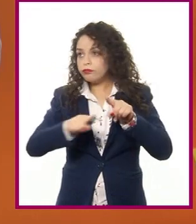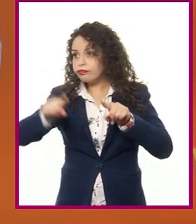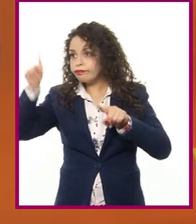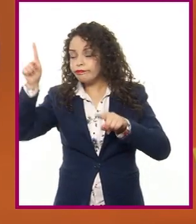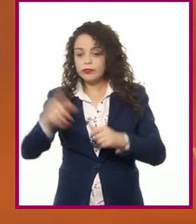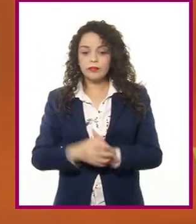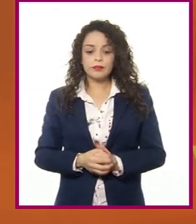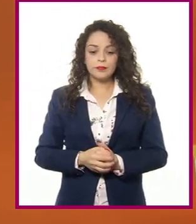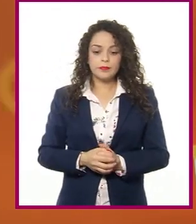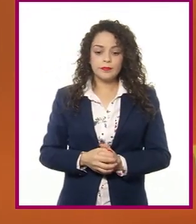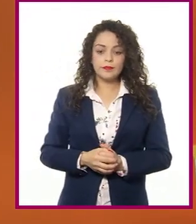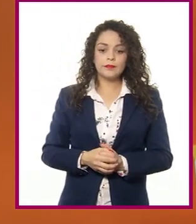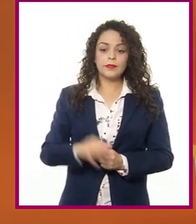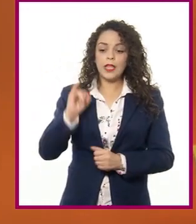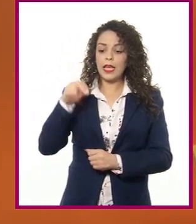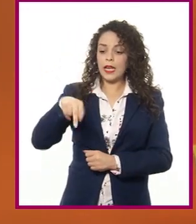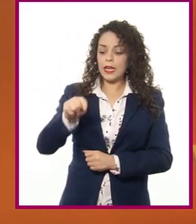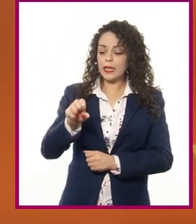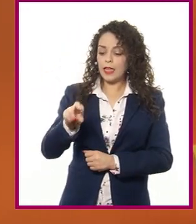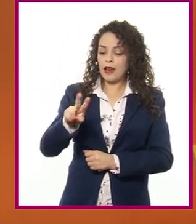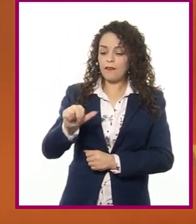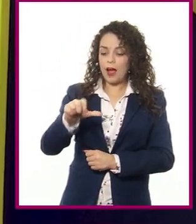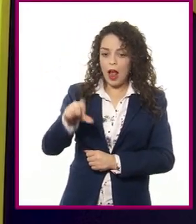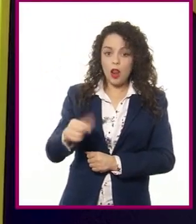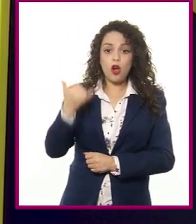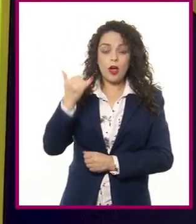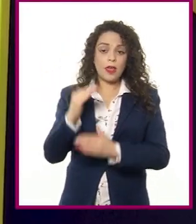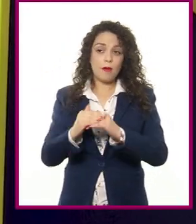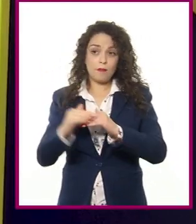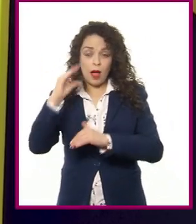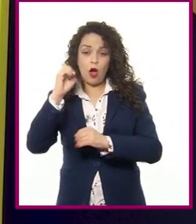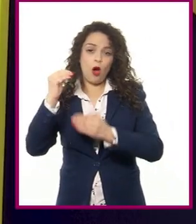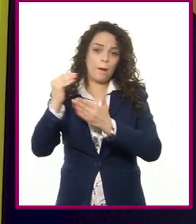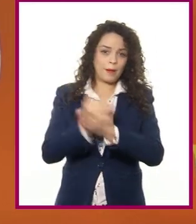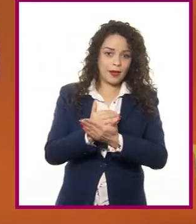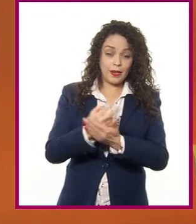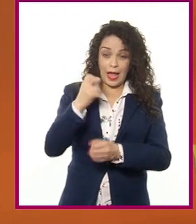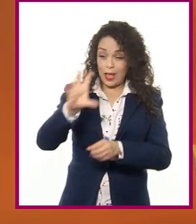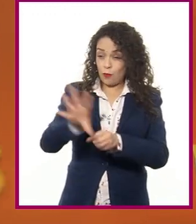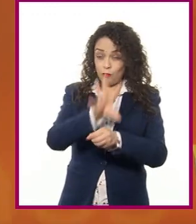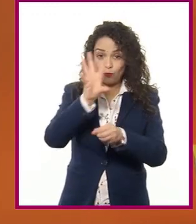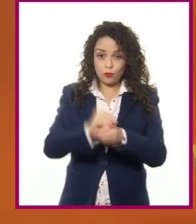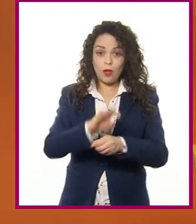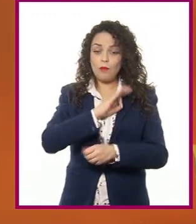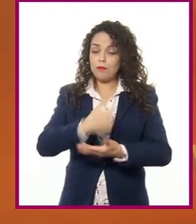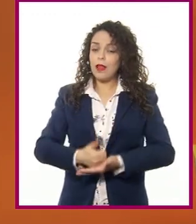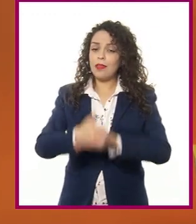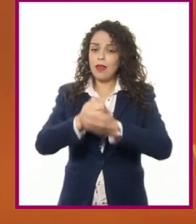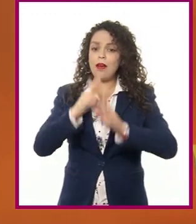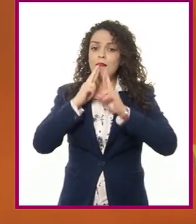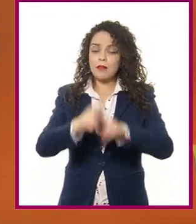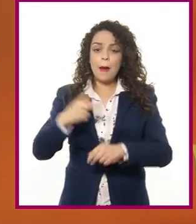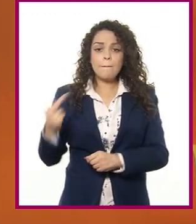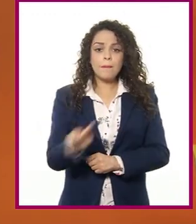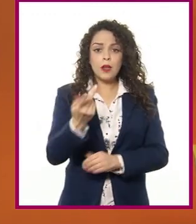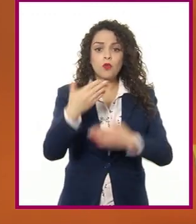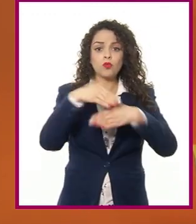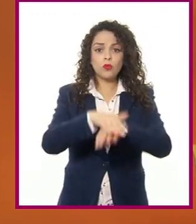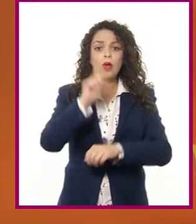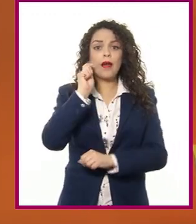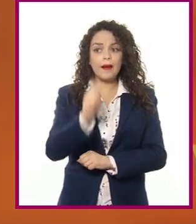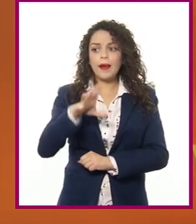de crecimiento y valores máximos y mínimos. Todo esto permite dar respuesta a preguntas sobre los fenómenos que